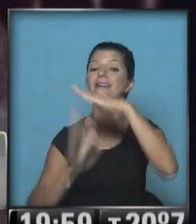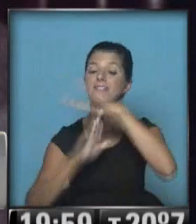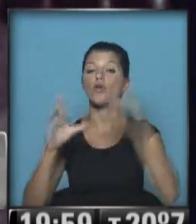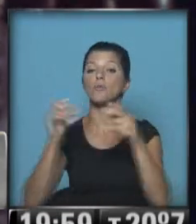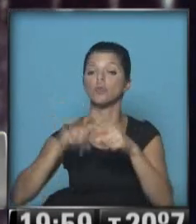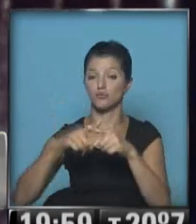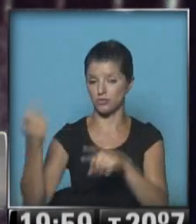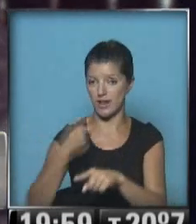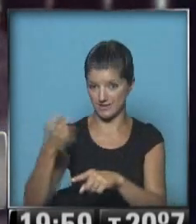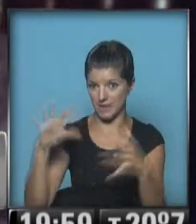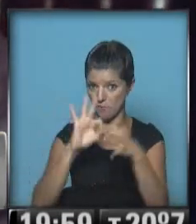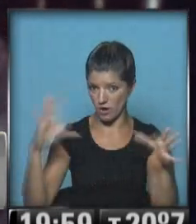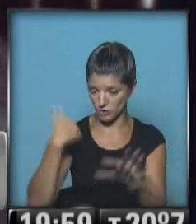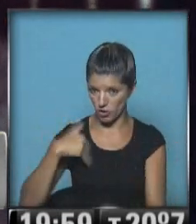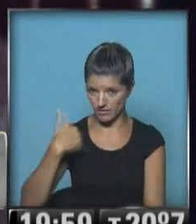de